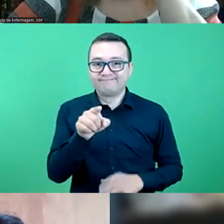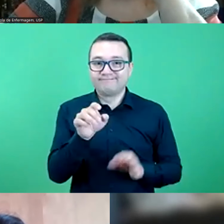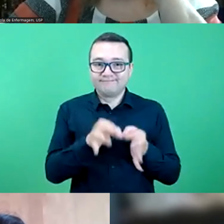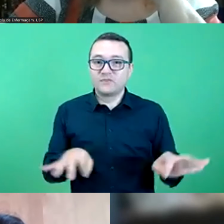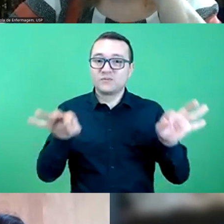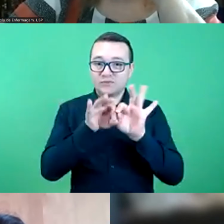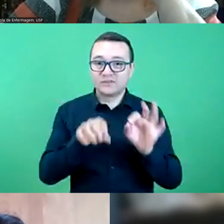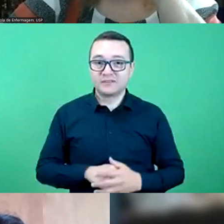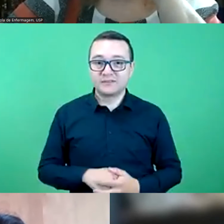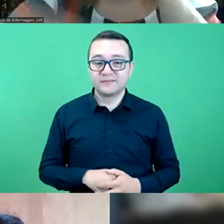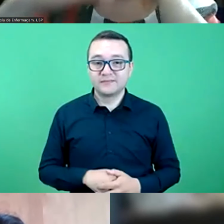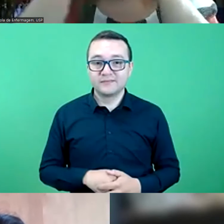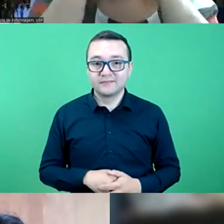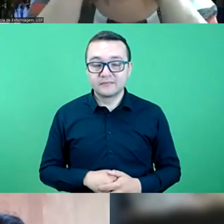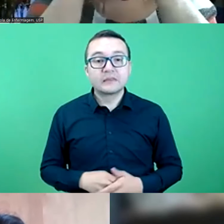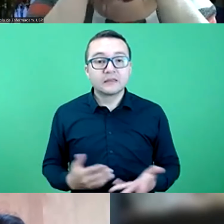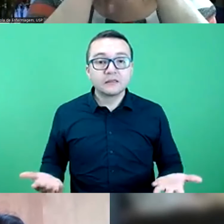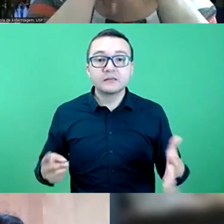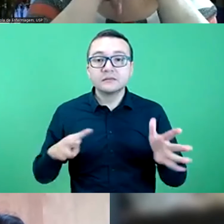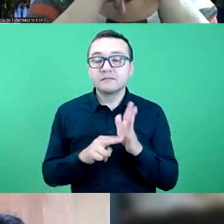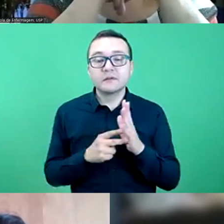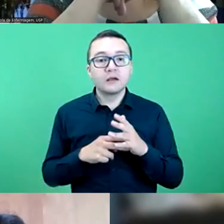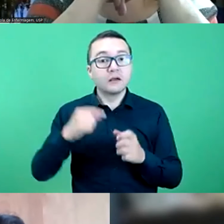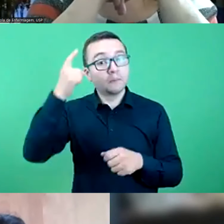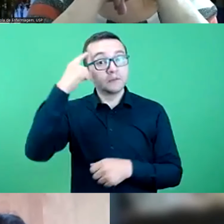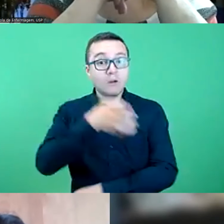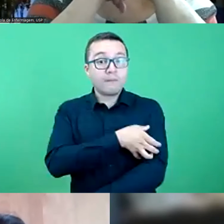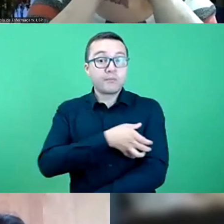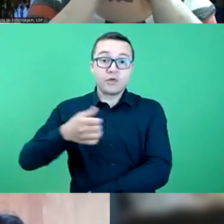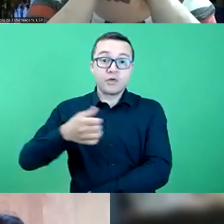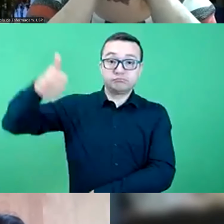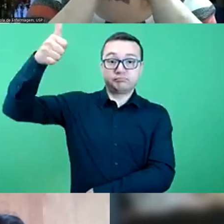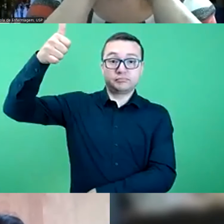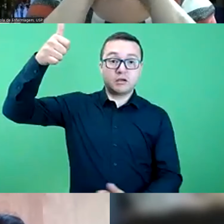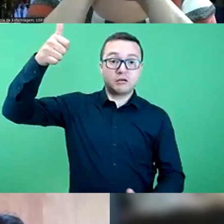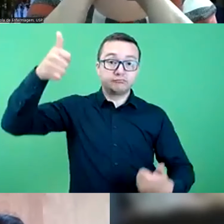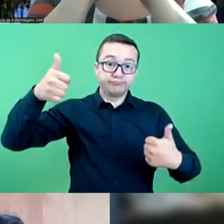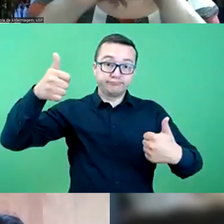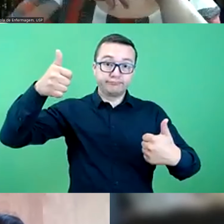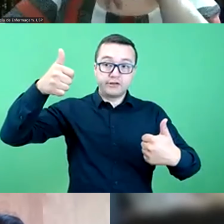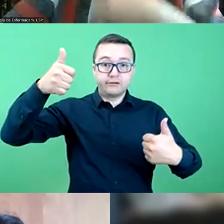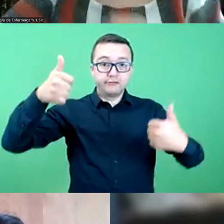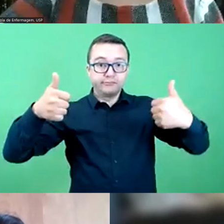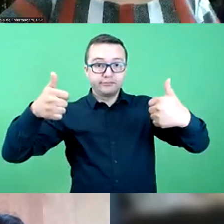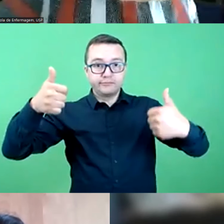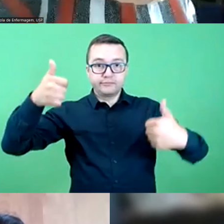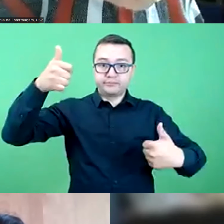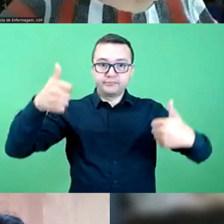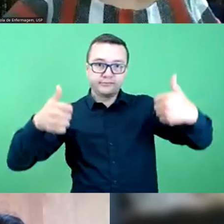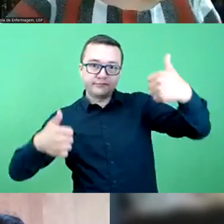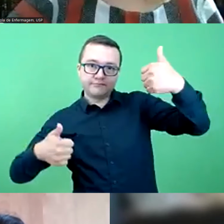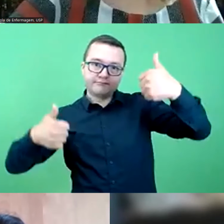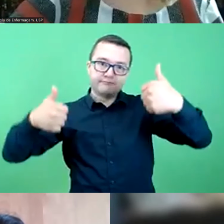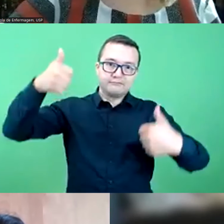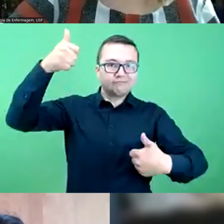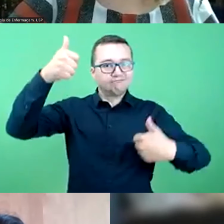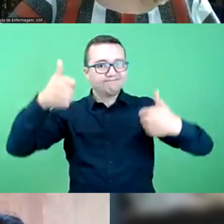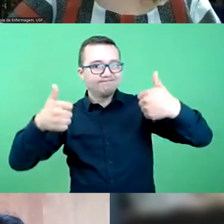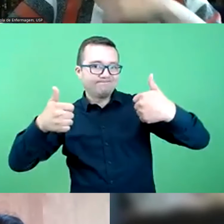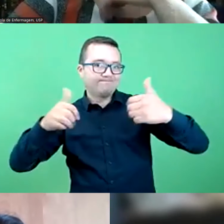una cultura y de relaciones de poder dentro del sistema de salud. Y también leyendo algunos de los comentarios,